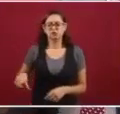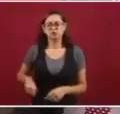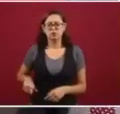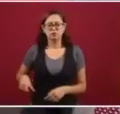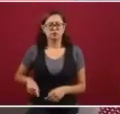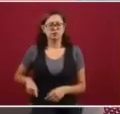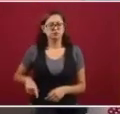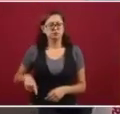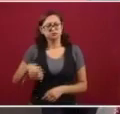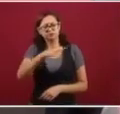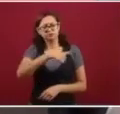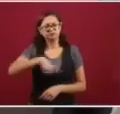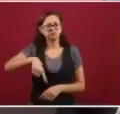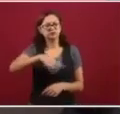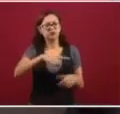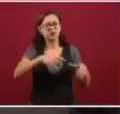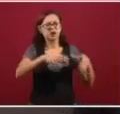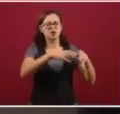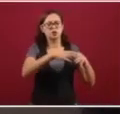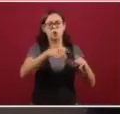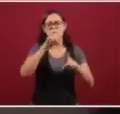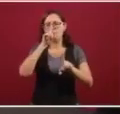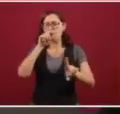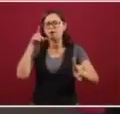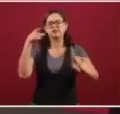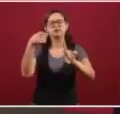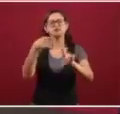quitarle capacidad de generación